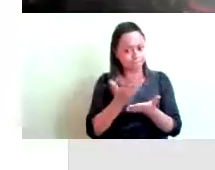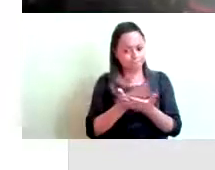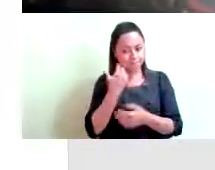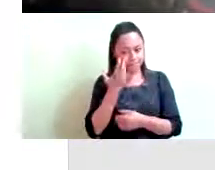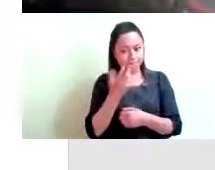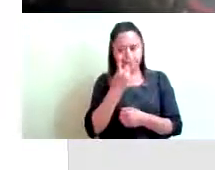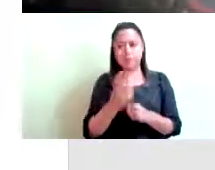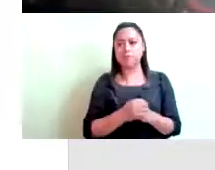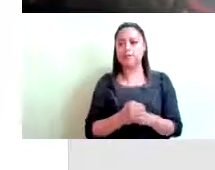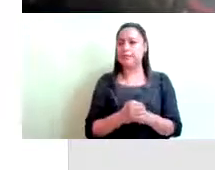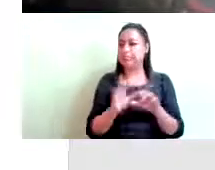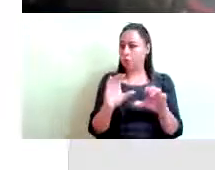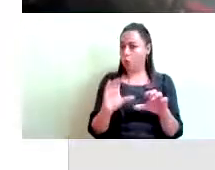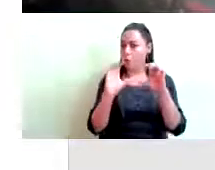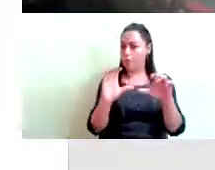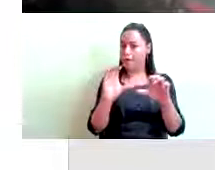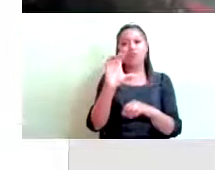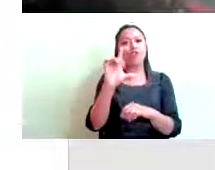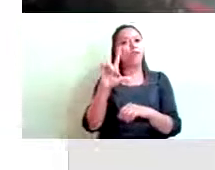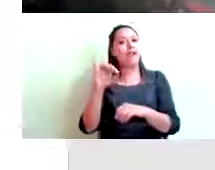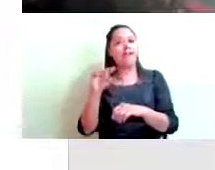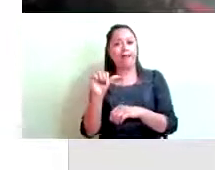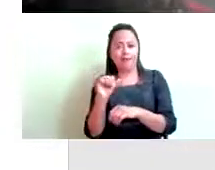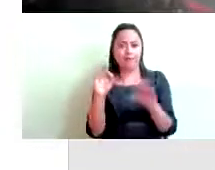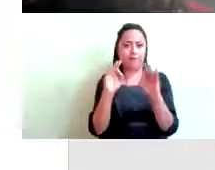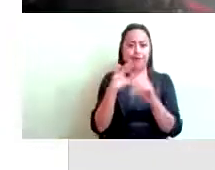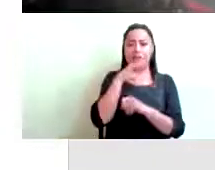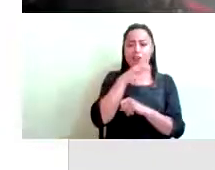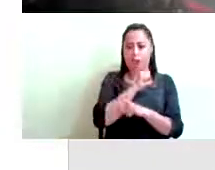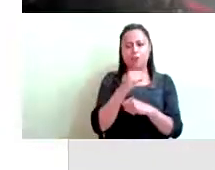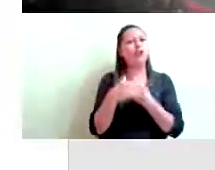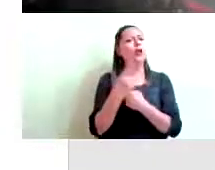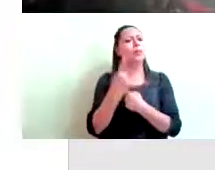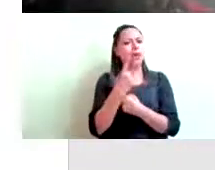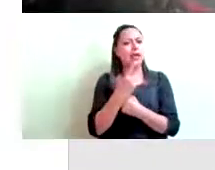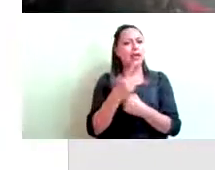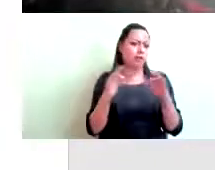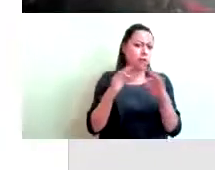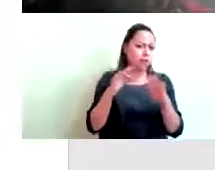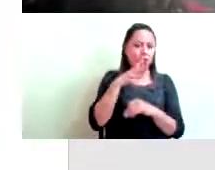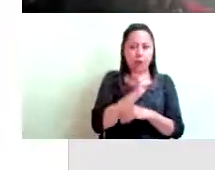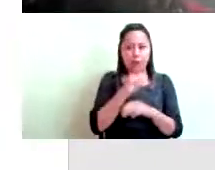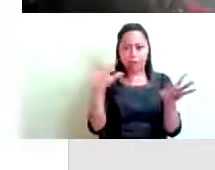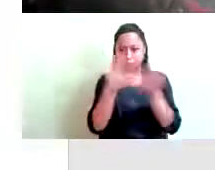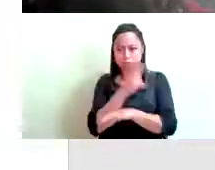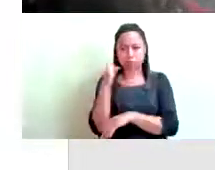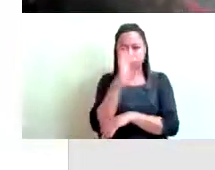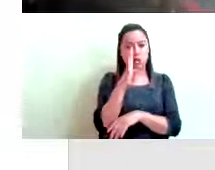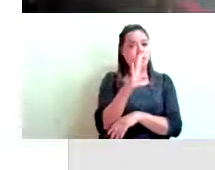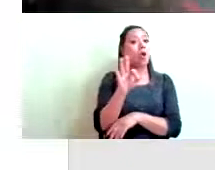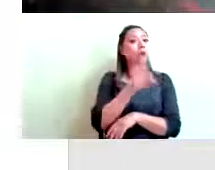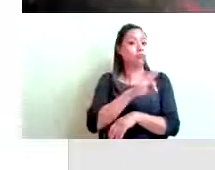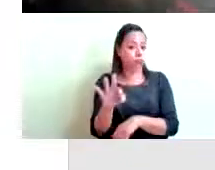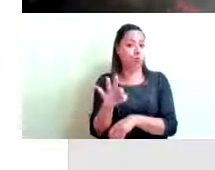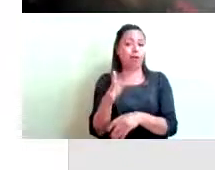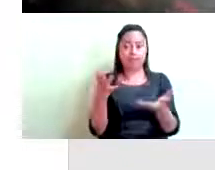El clima nos puede marcar una nueva pauta, nos puede marcar una nueva